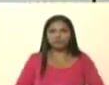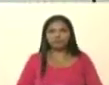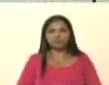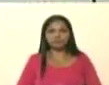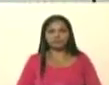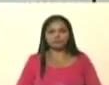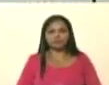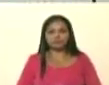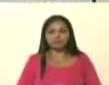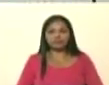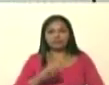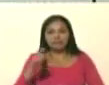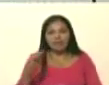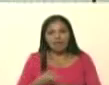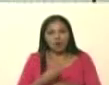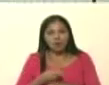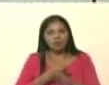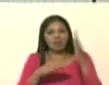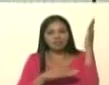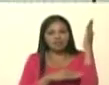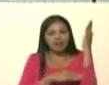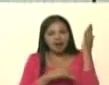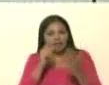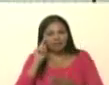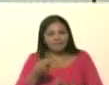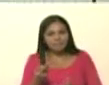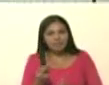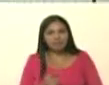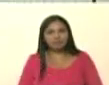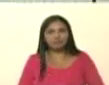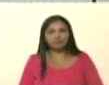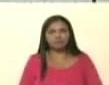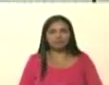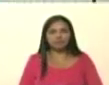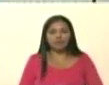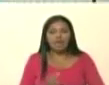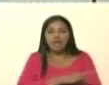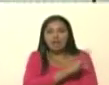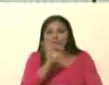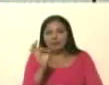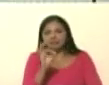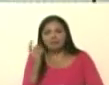la almirante en jefe para jonás barquisimeto